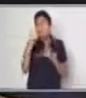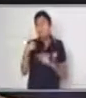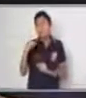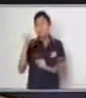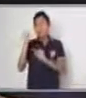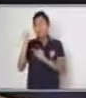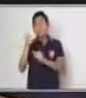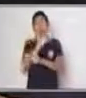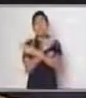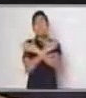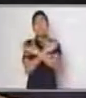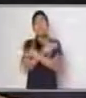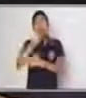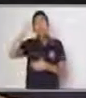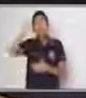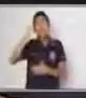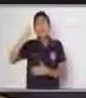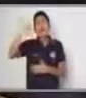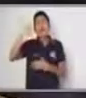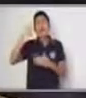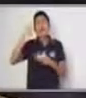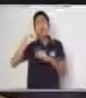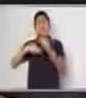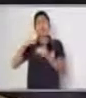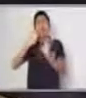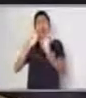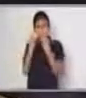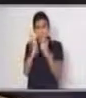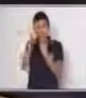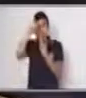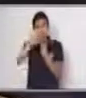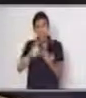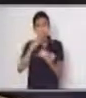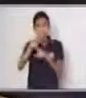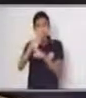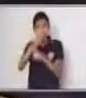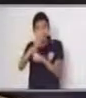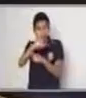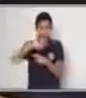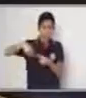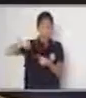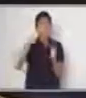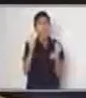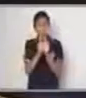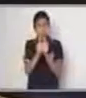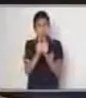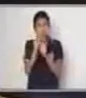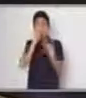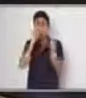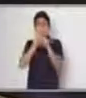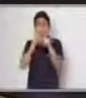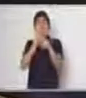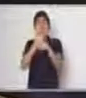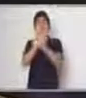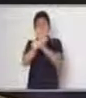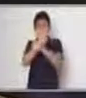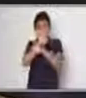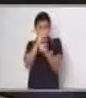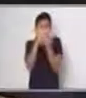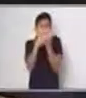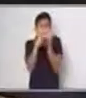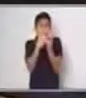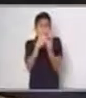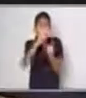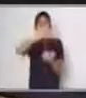Familia. Y hay que aprovechar este tiempo en casa para compartirlo todos juntos. De nuevo te recomiendo lavarte las manos